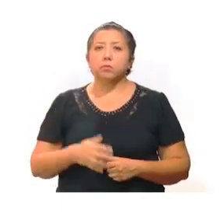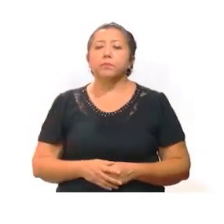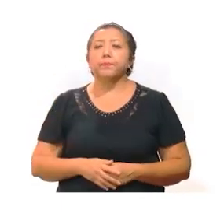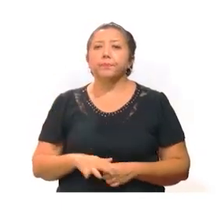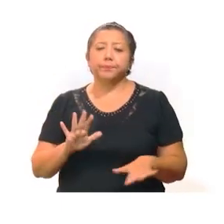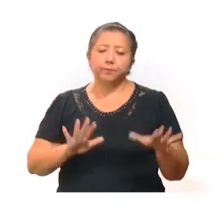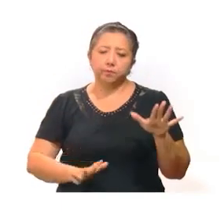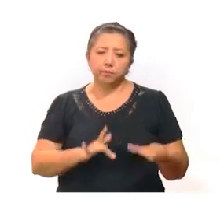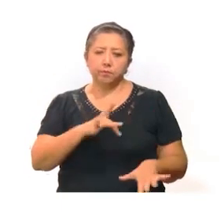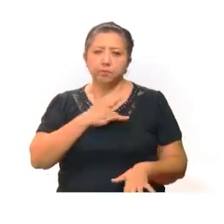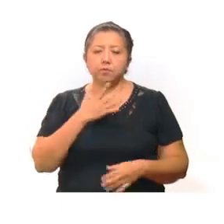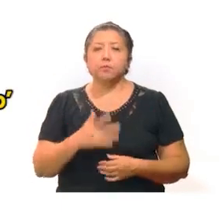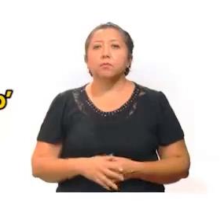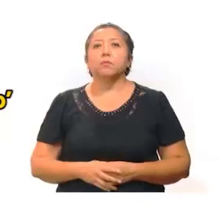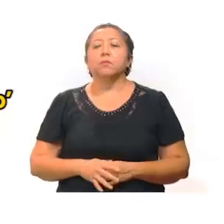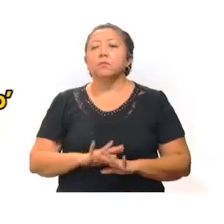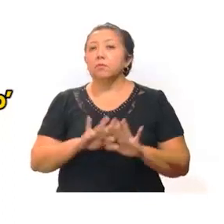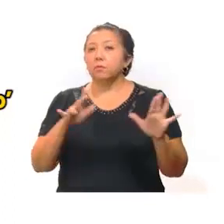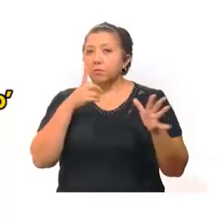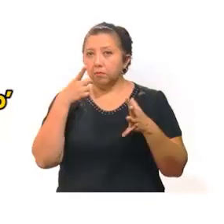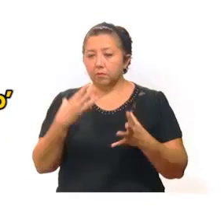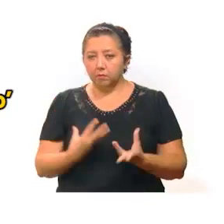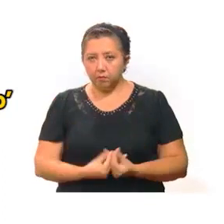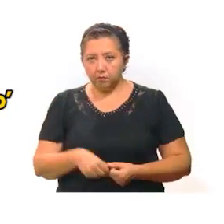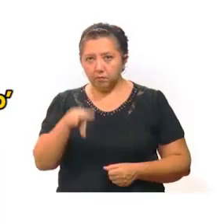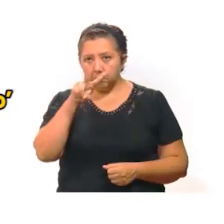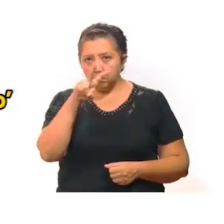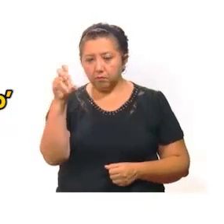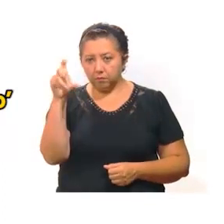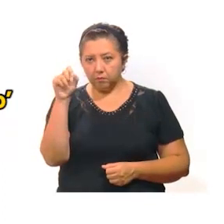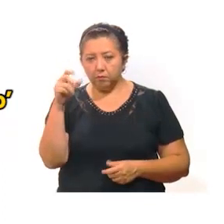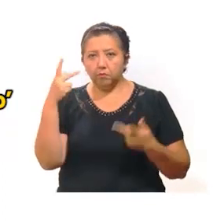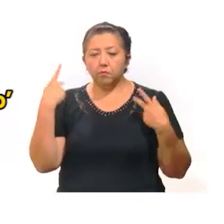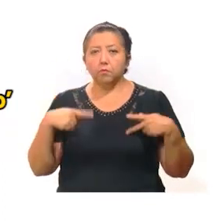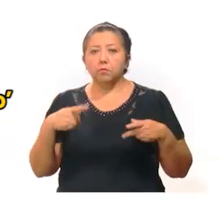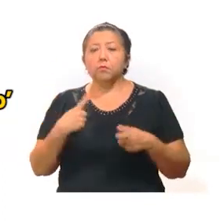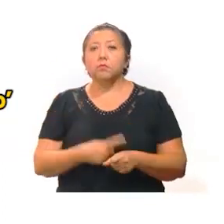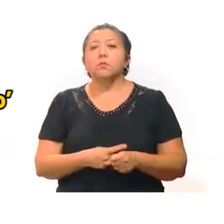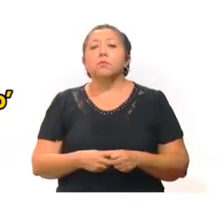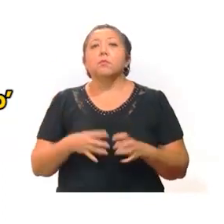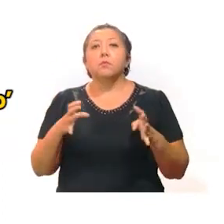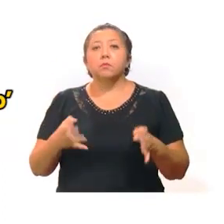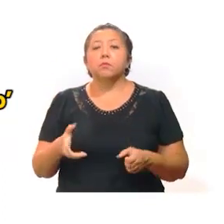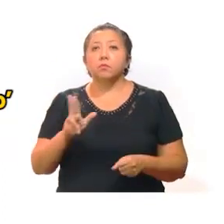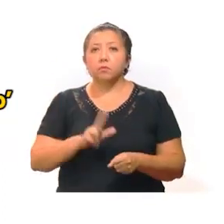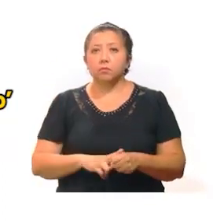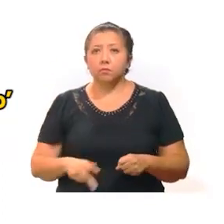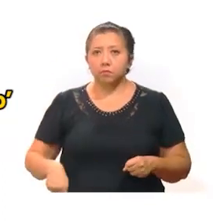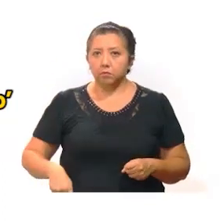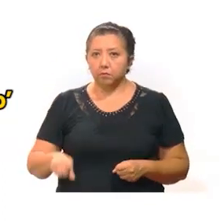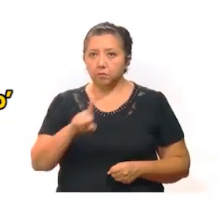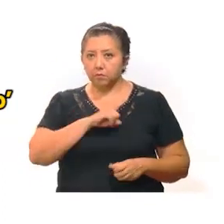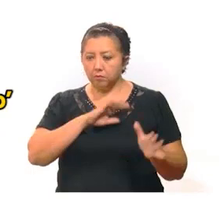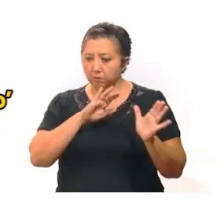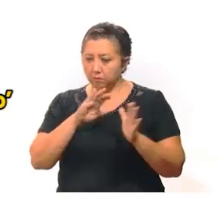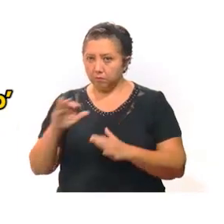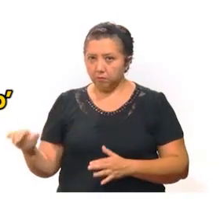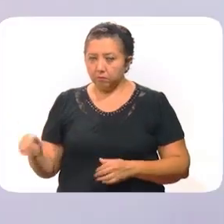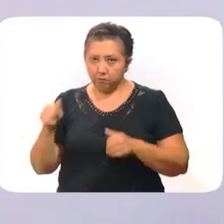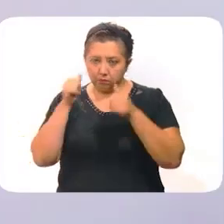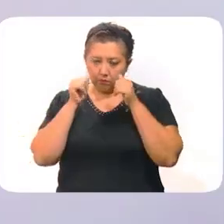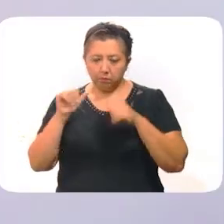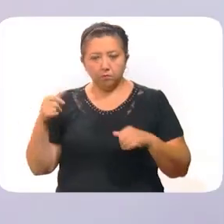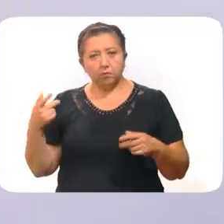Salud. Presentan síntomas leves. Como ya mencionamos, 220 de los casos positivos están en hospitales públicos y en aislamiento